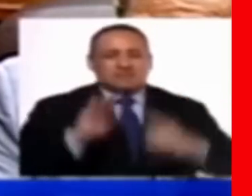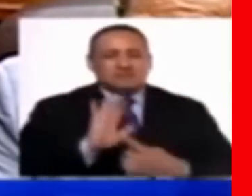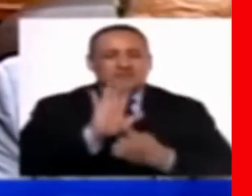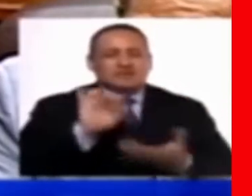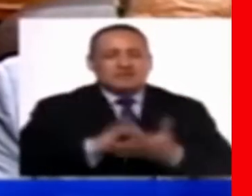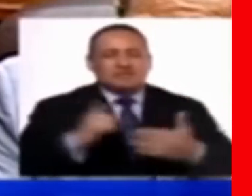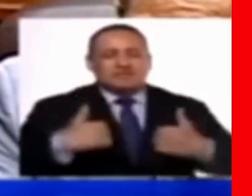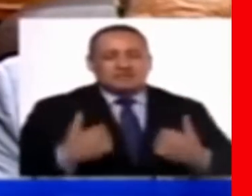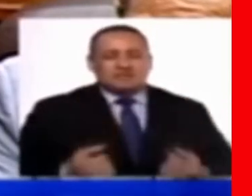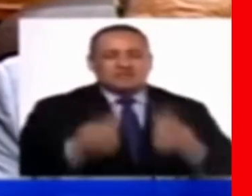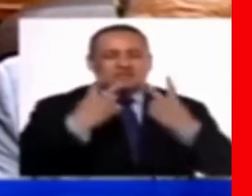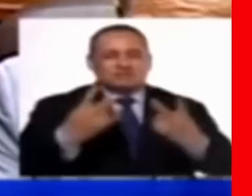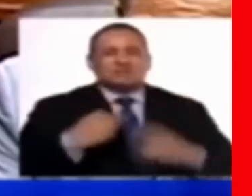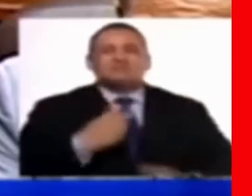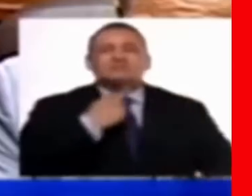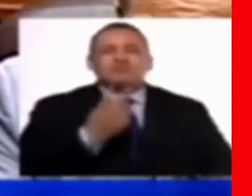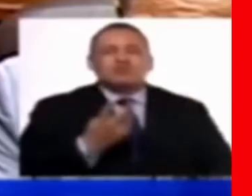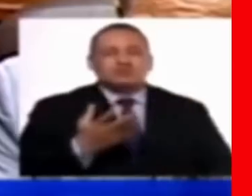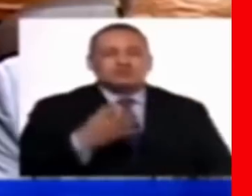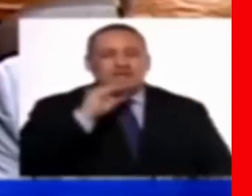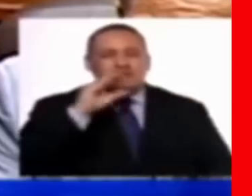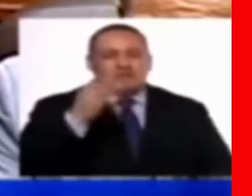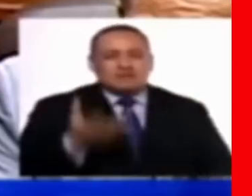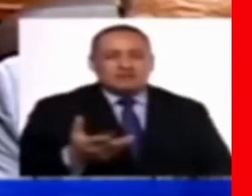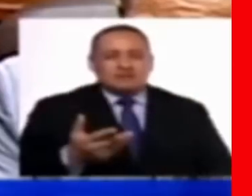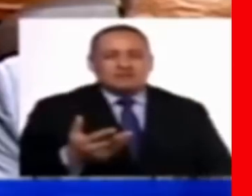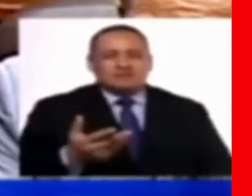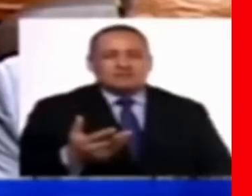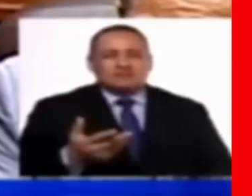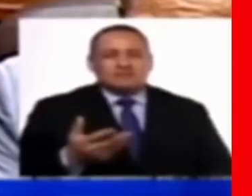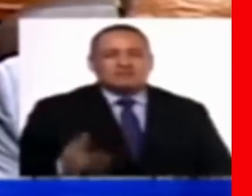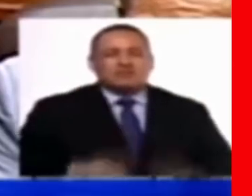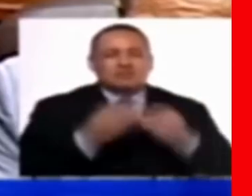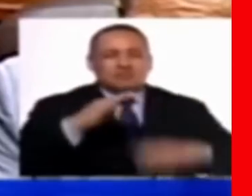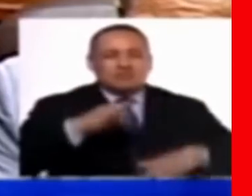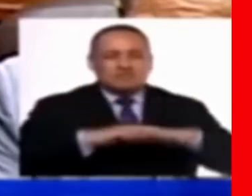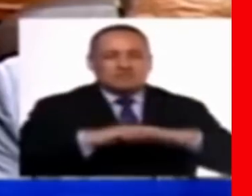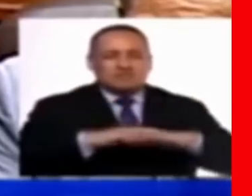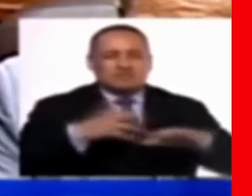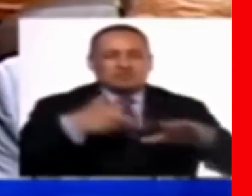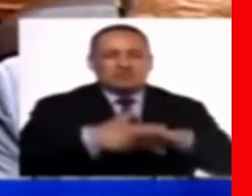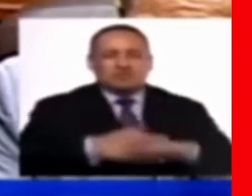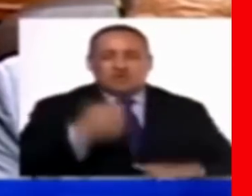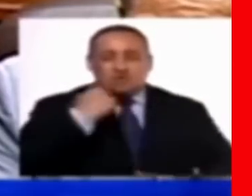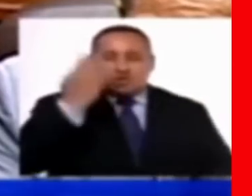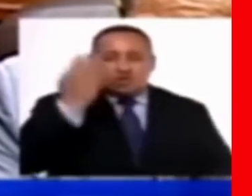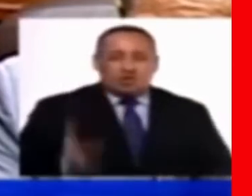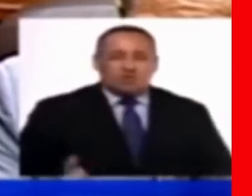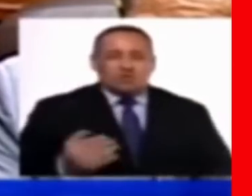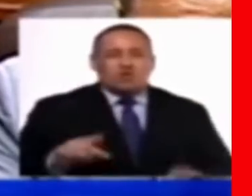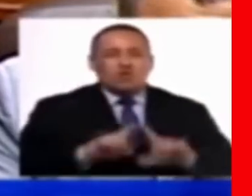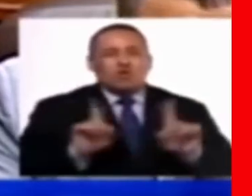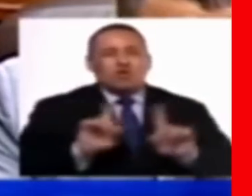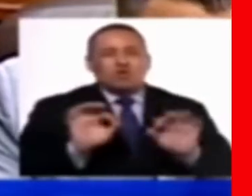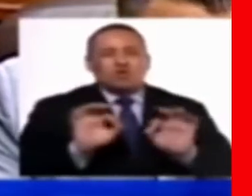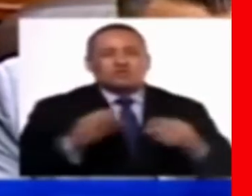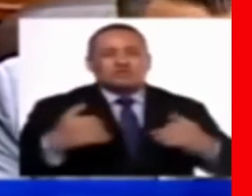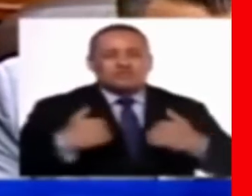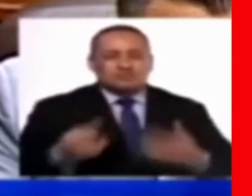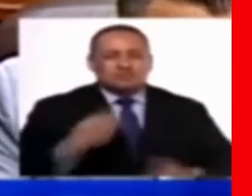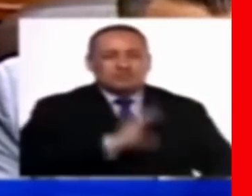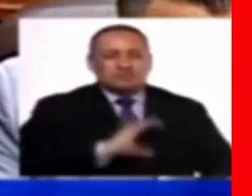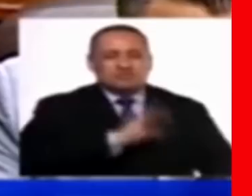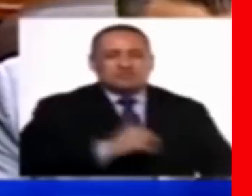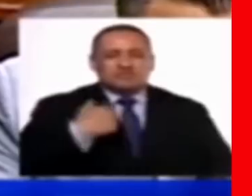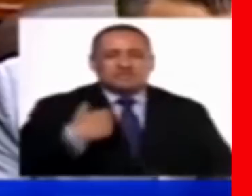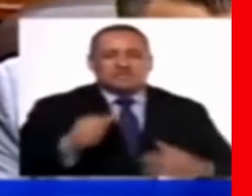que tengamos, mire usted el vocabulario. ¿Qué limitado el hombre, o es que realmente tiene una actitud